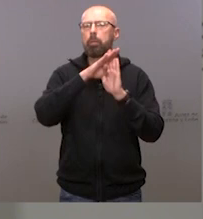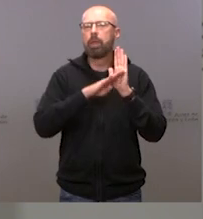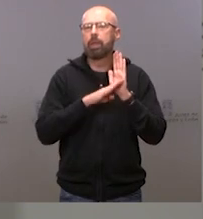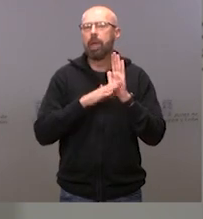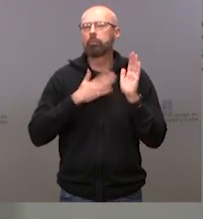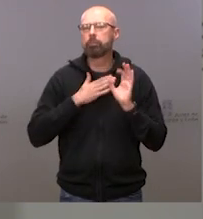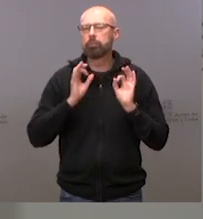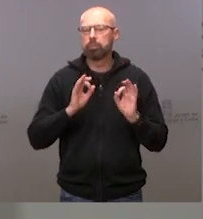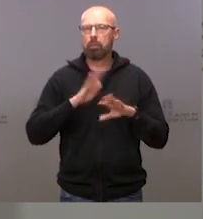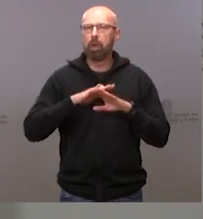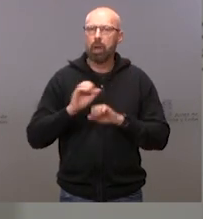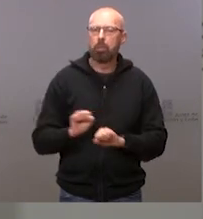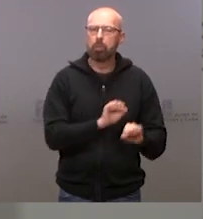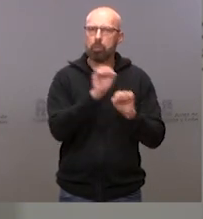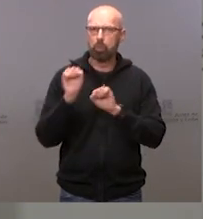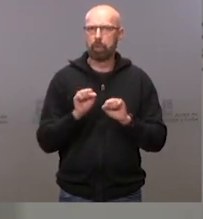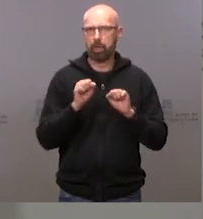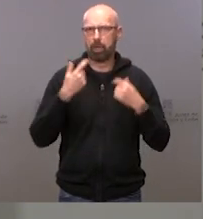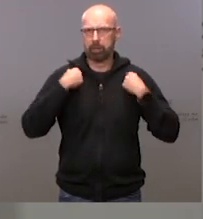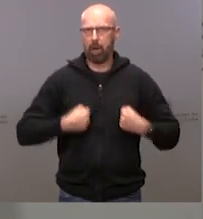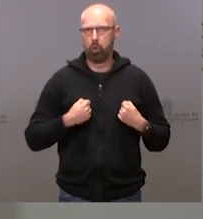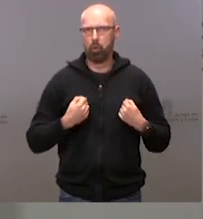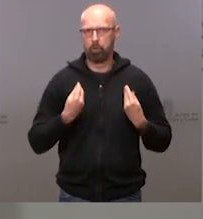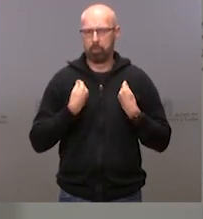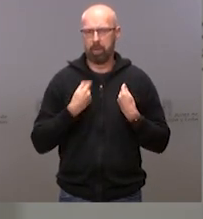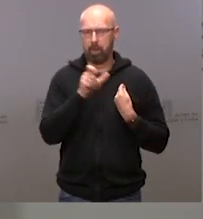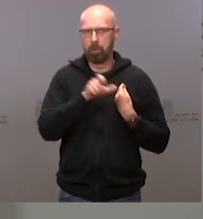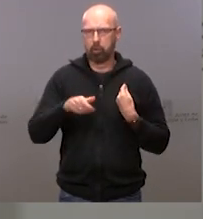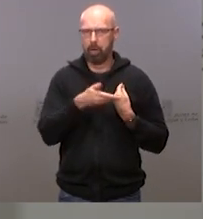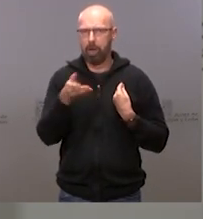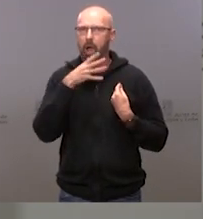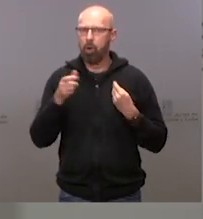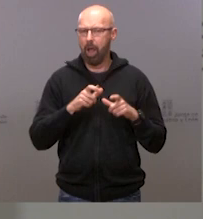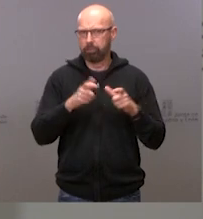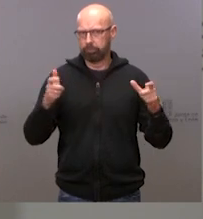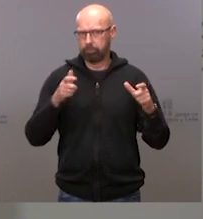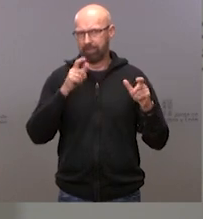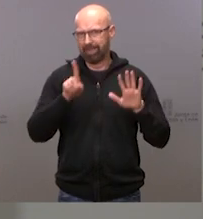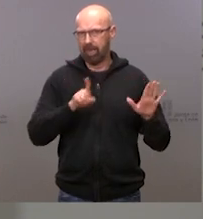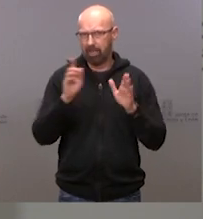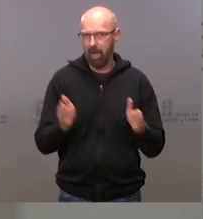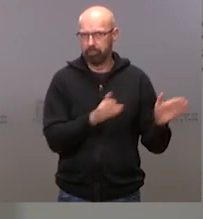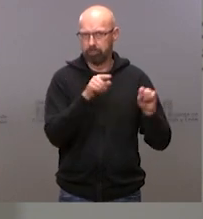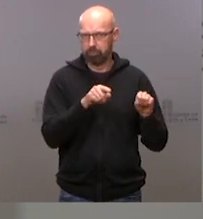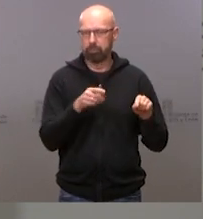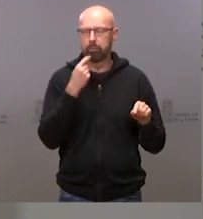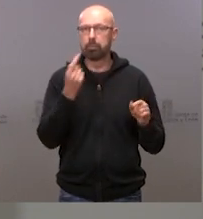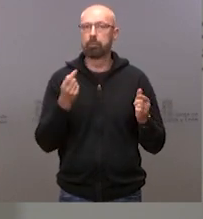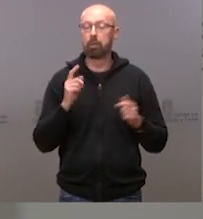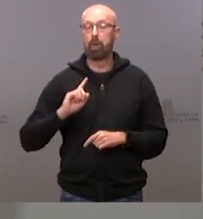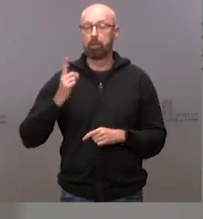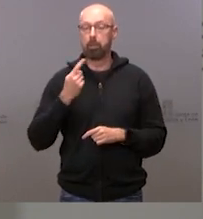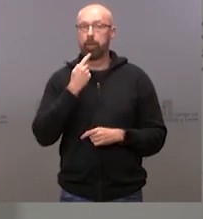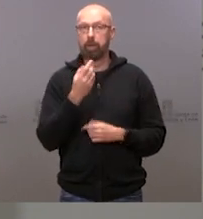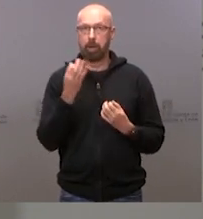proteger la salud y la vida de las personas en esta sexta ola en primer lugar todos los presidentes y